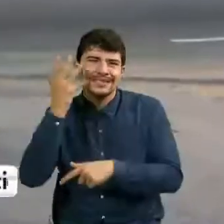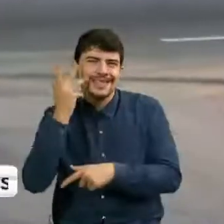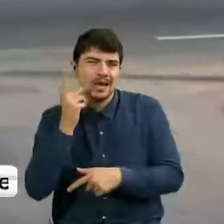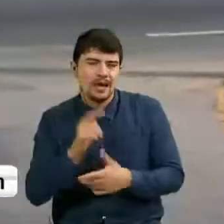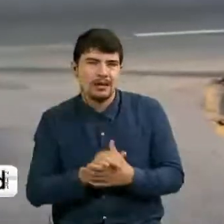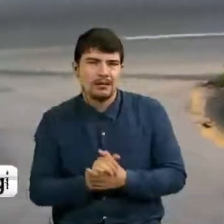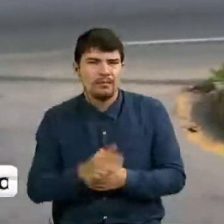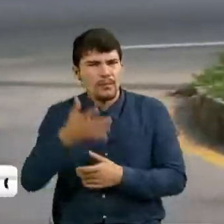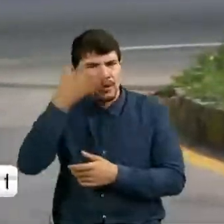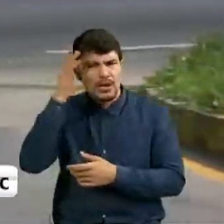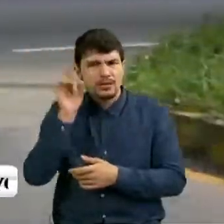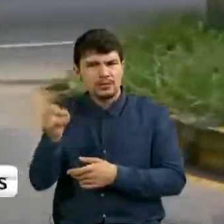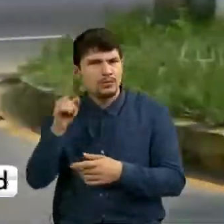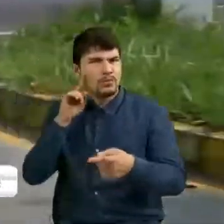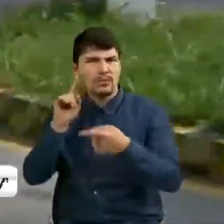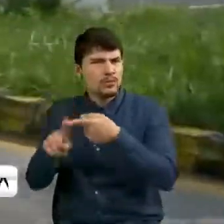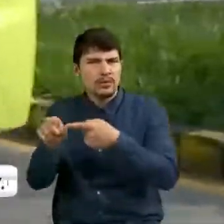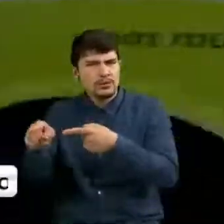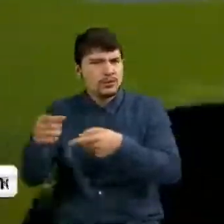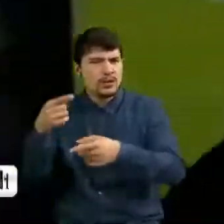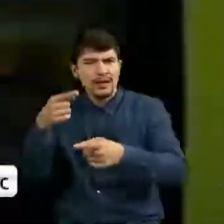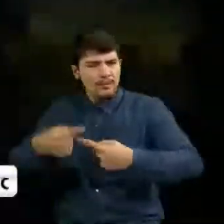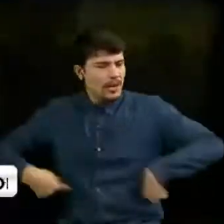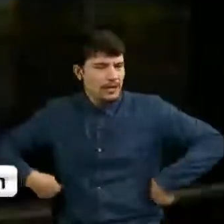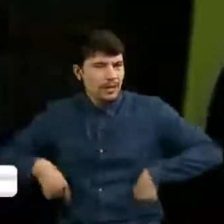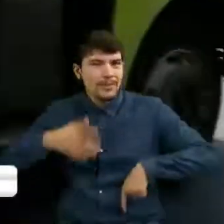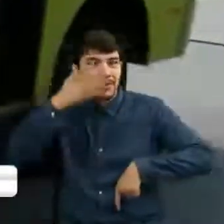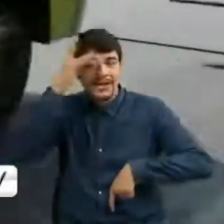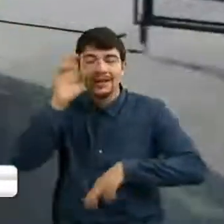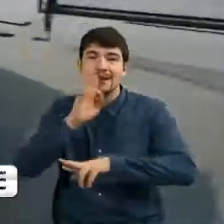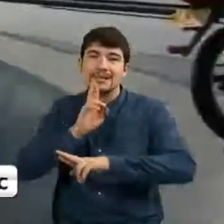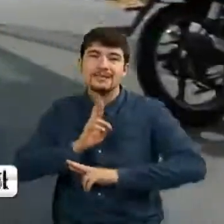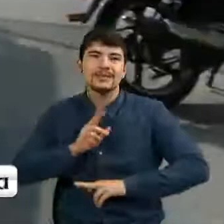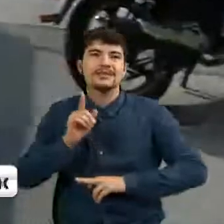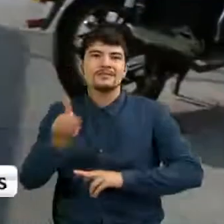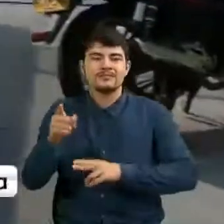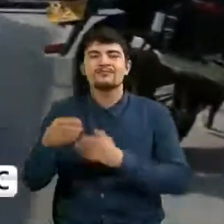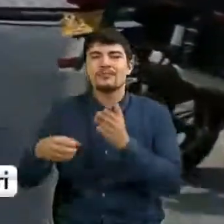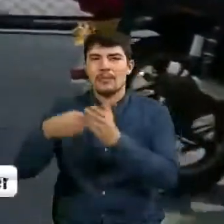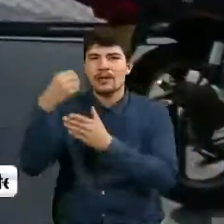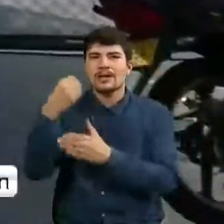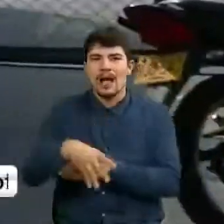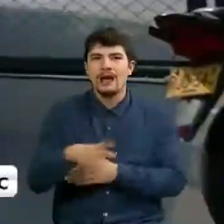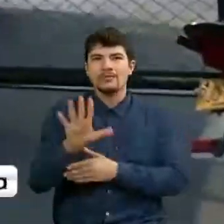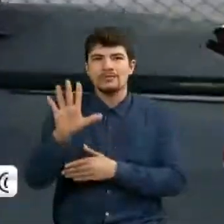qué se incumplió con esta meta? Tal vez la respuesta está en la tarifa del servicio.